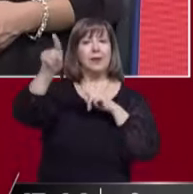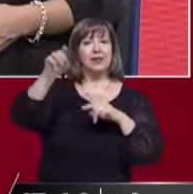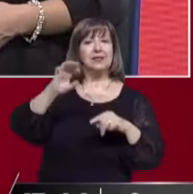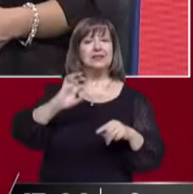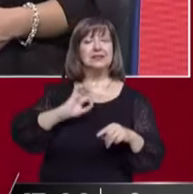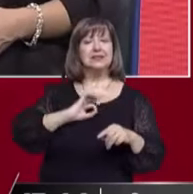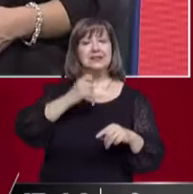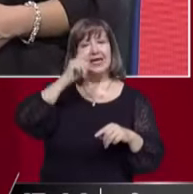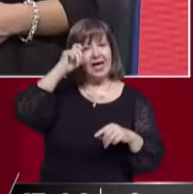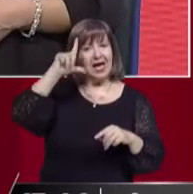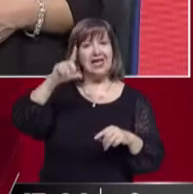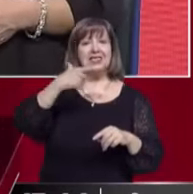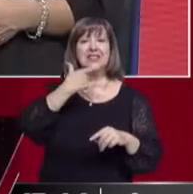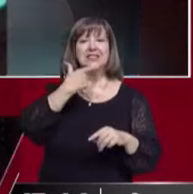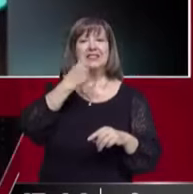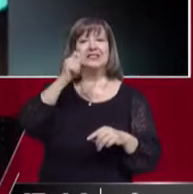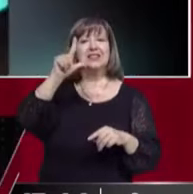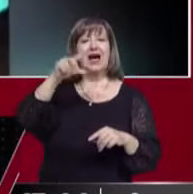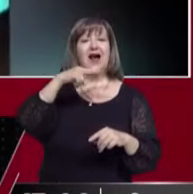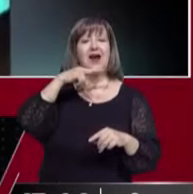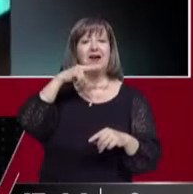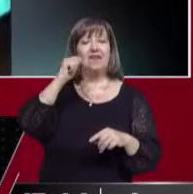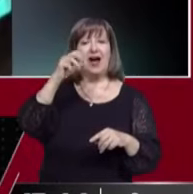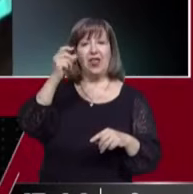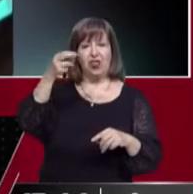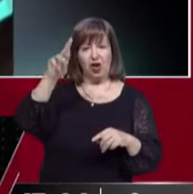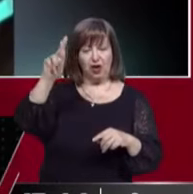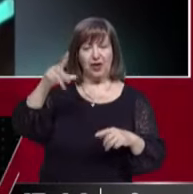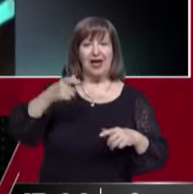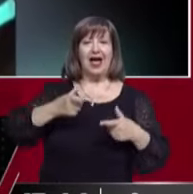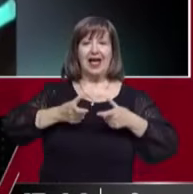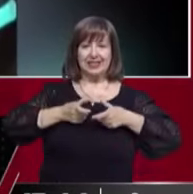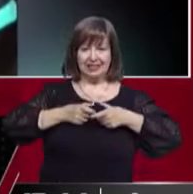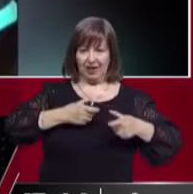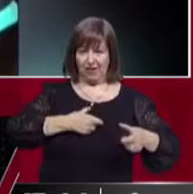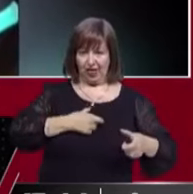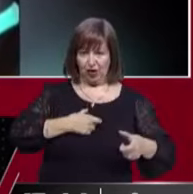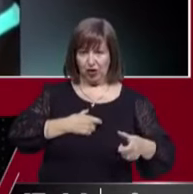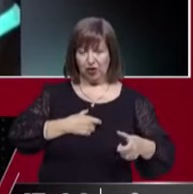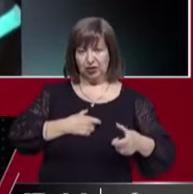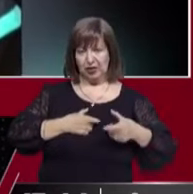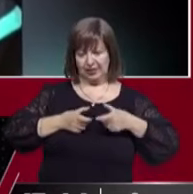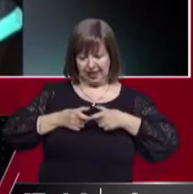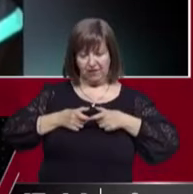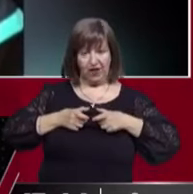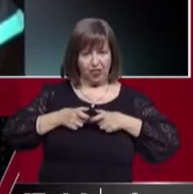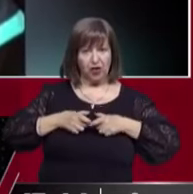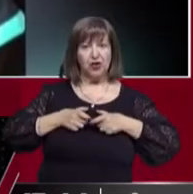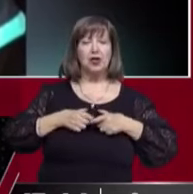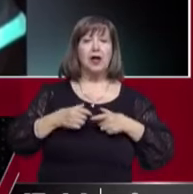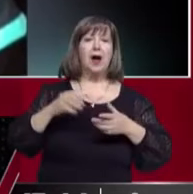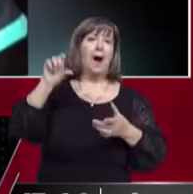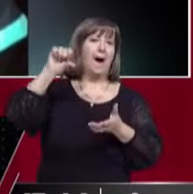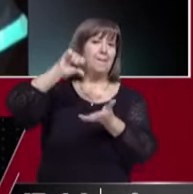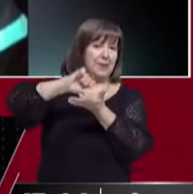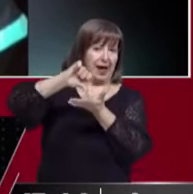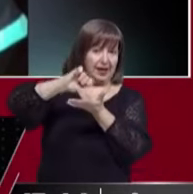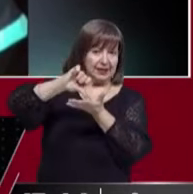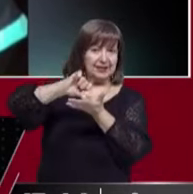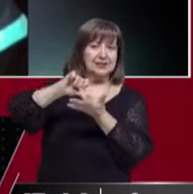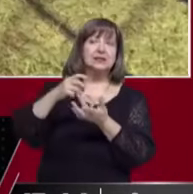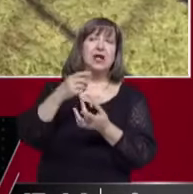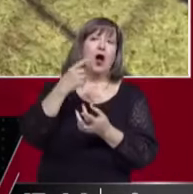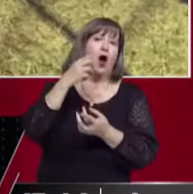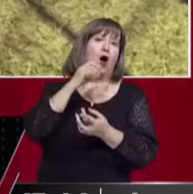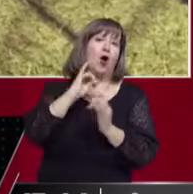que allí desde julio que está detenido Alejo Arias, este joven rivadaviense que fue en busca de trabajo, de un mejor futuro y